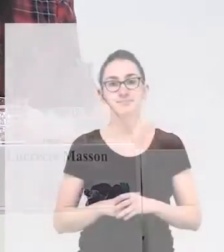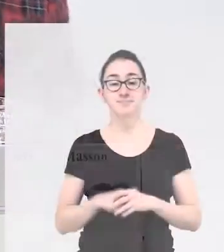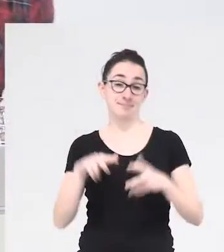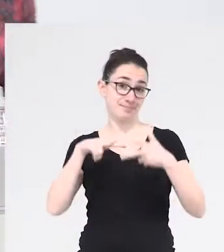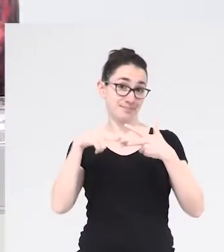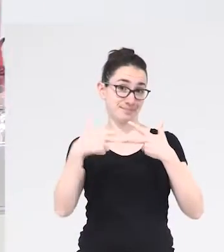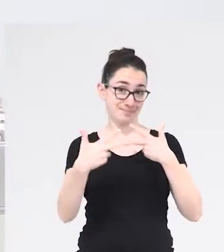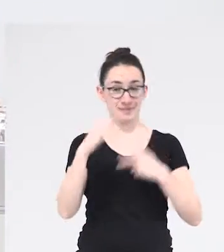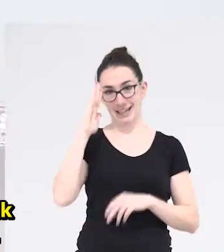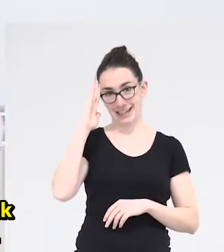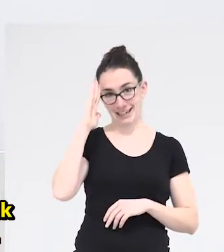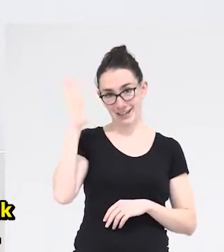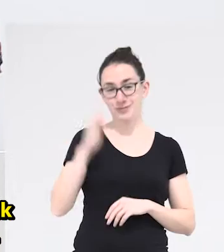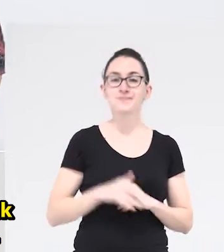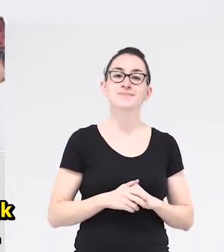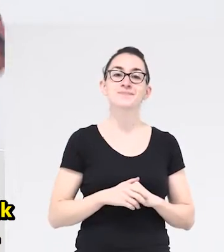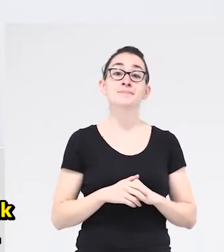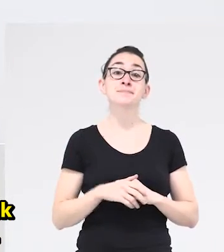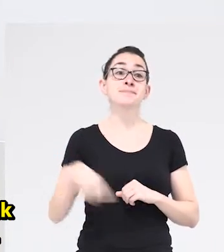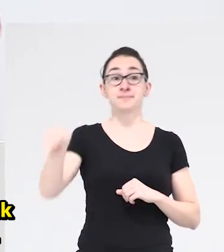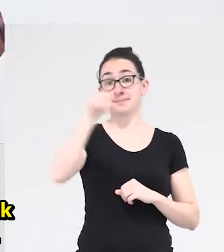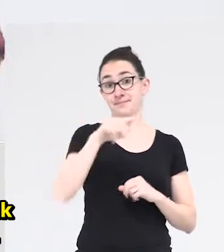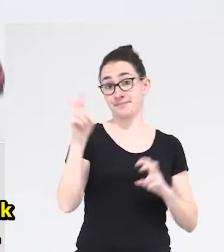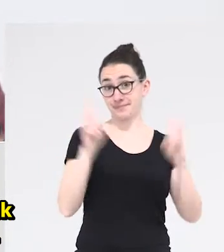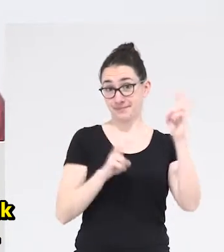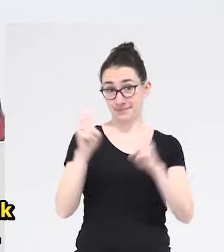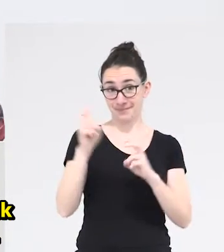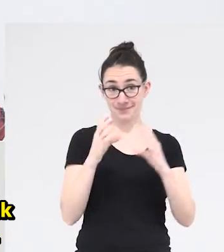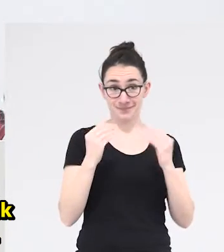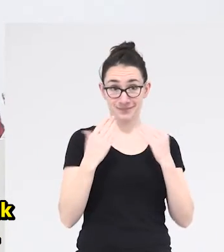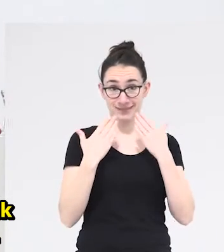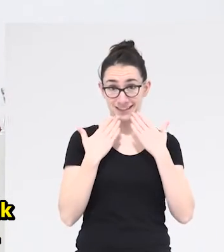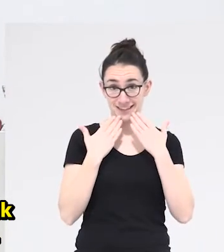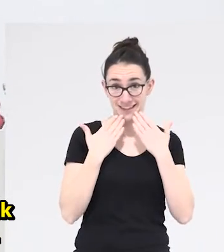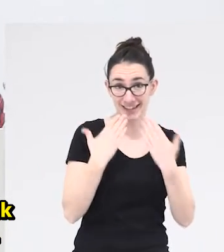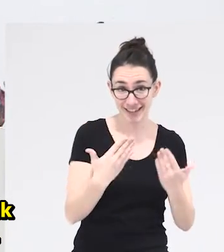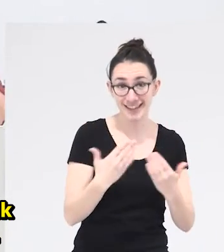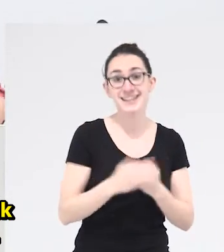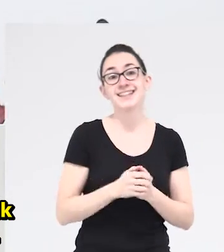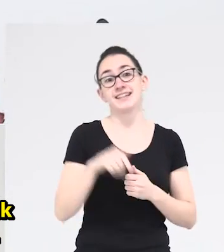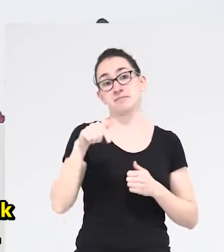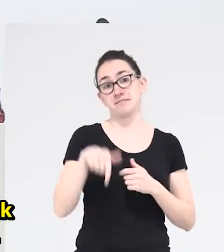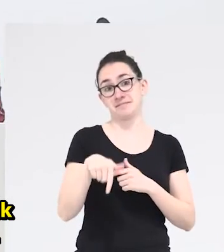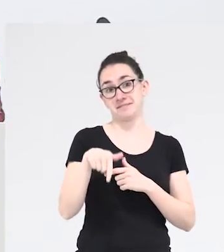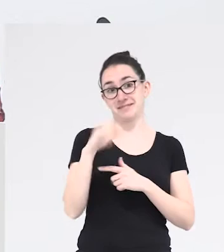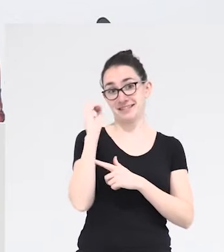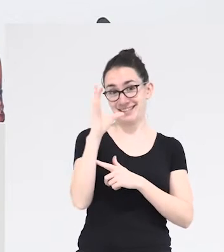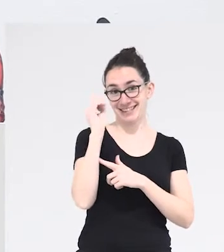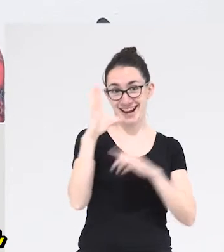Kaixo berriro. Eskerrik asko guztioi etortzeagatik jabetze feministarako